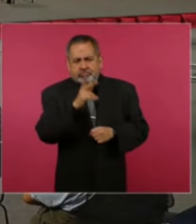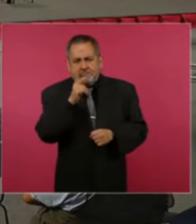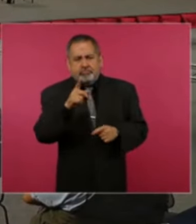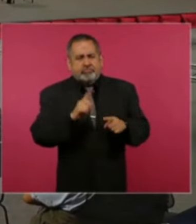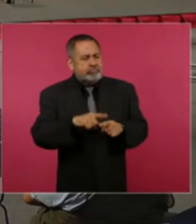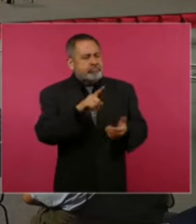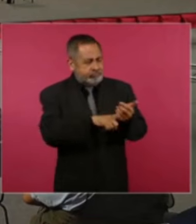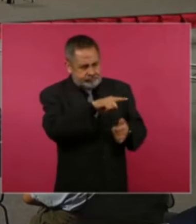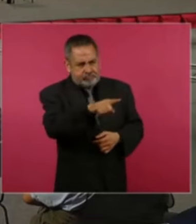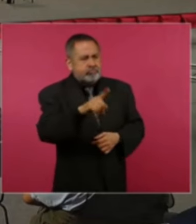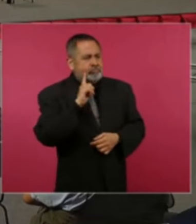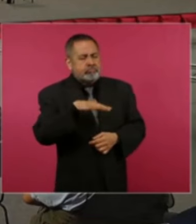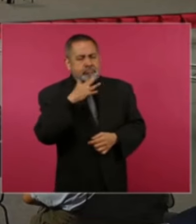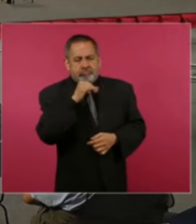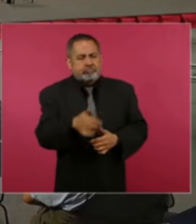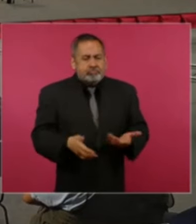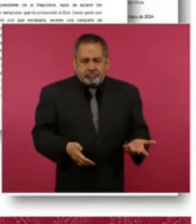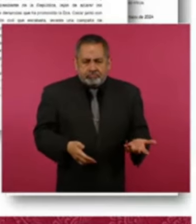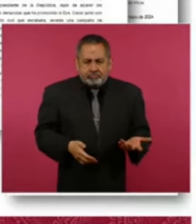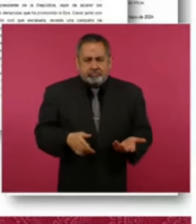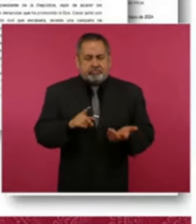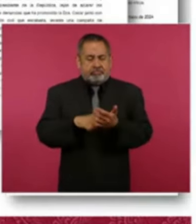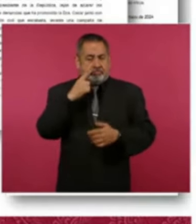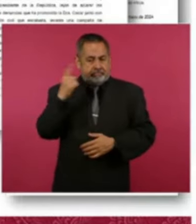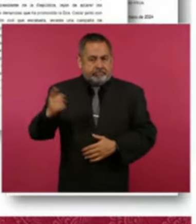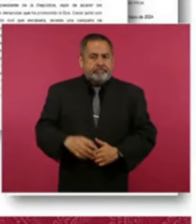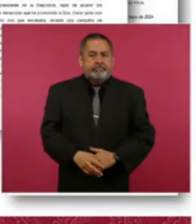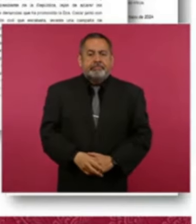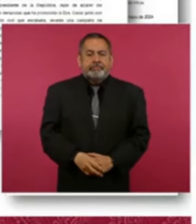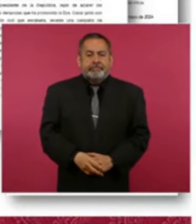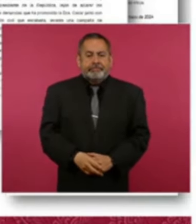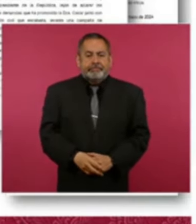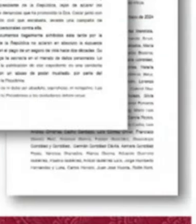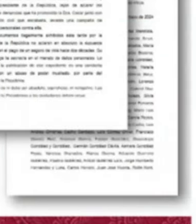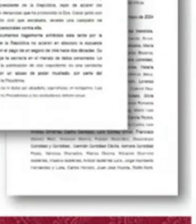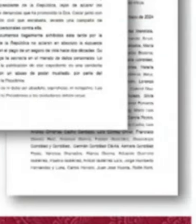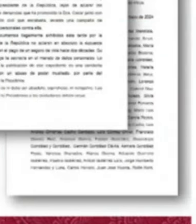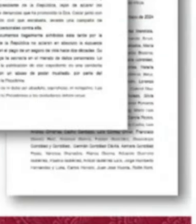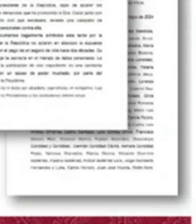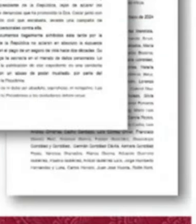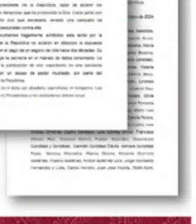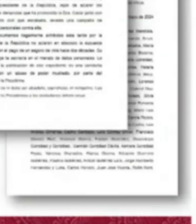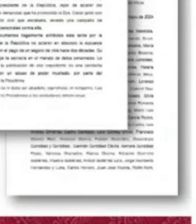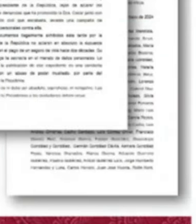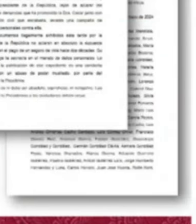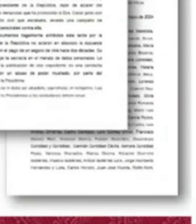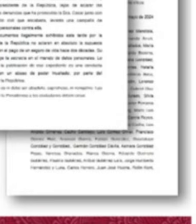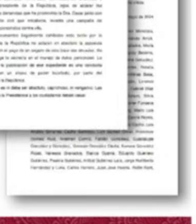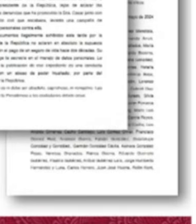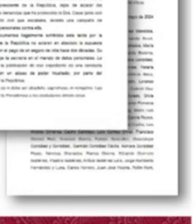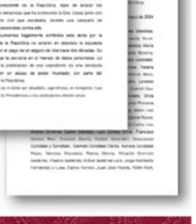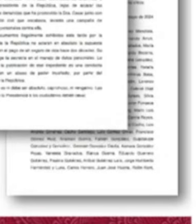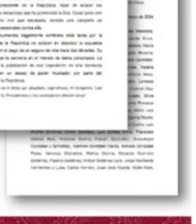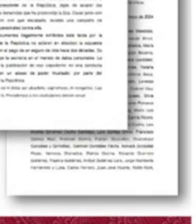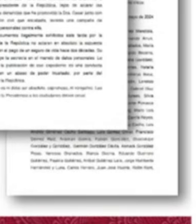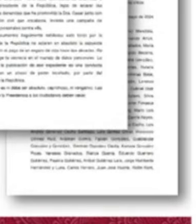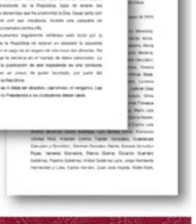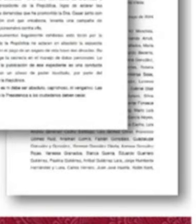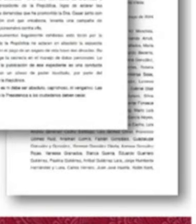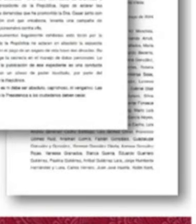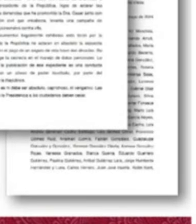sobre los actos de corrupción. El INAI, rapidísimo, así, nada, pues terminó la conferencia y unas horas más